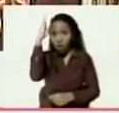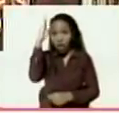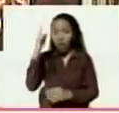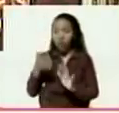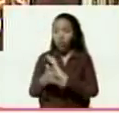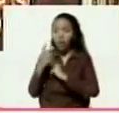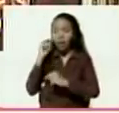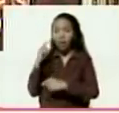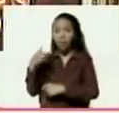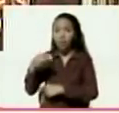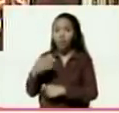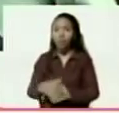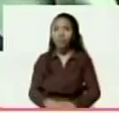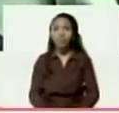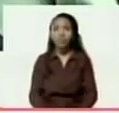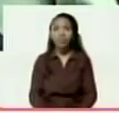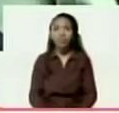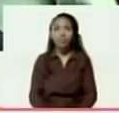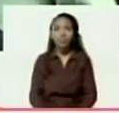todavía.